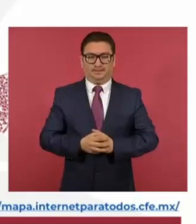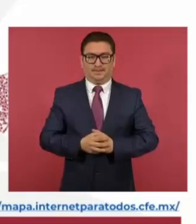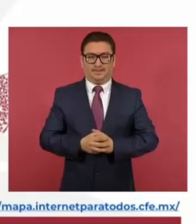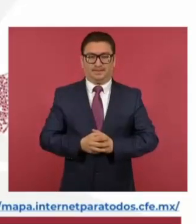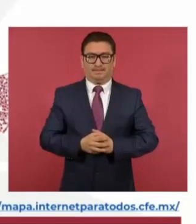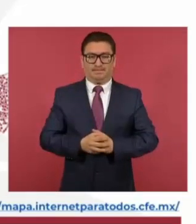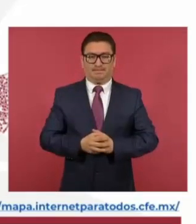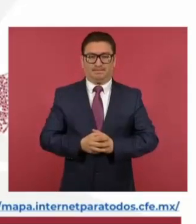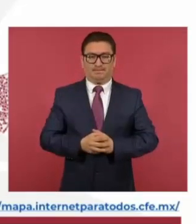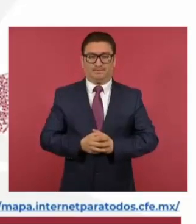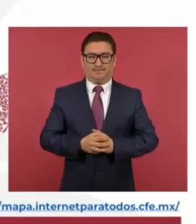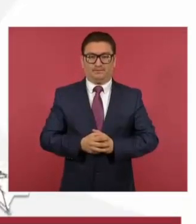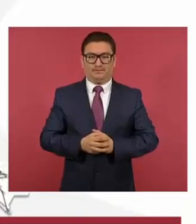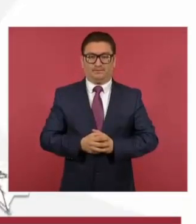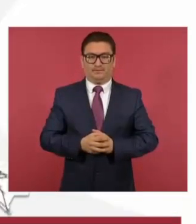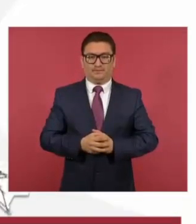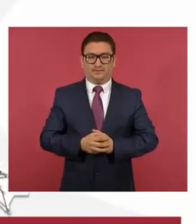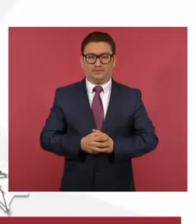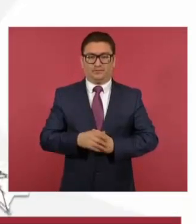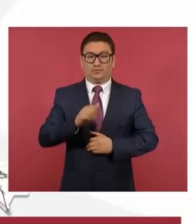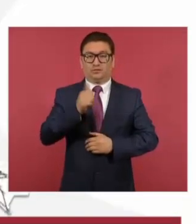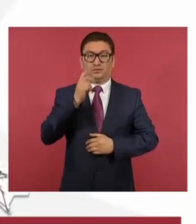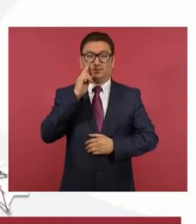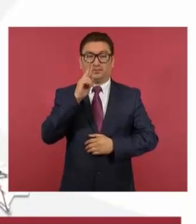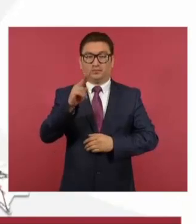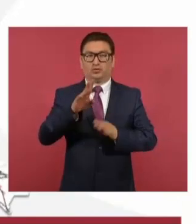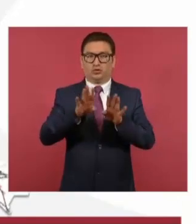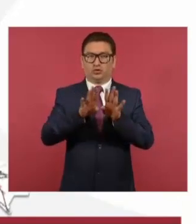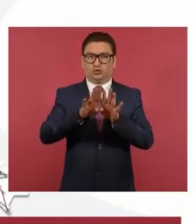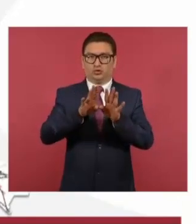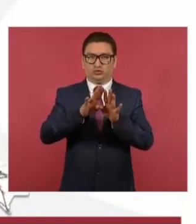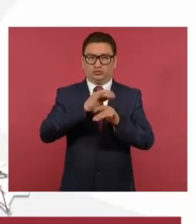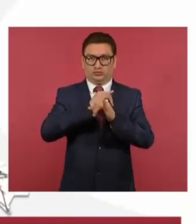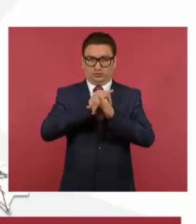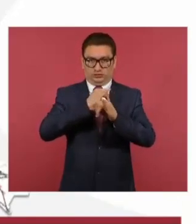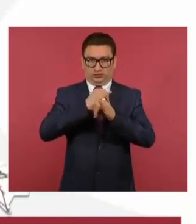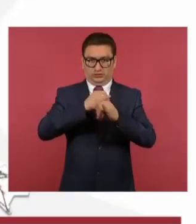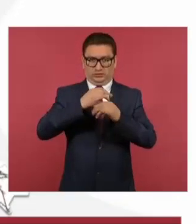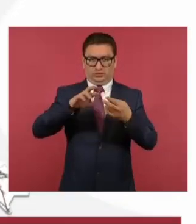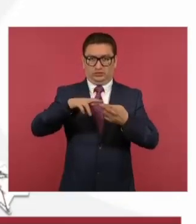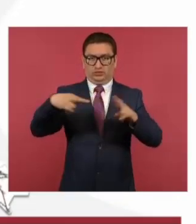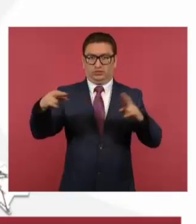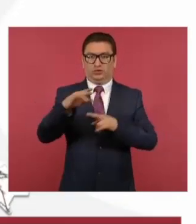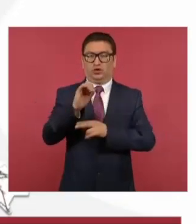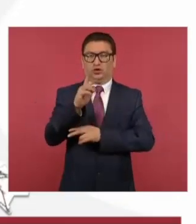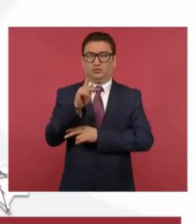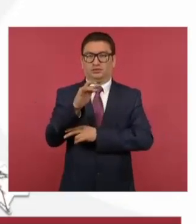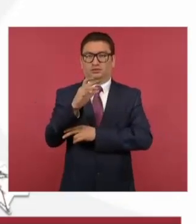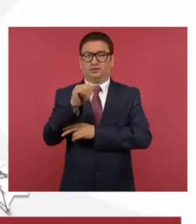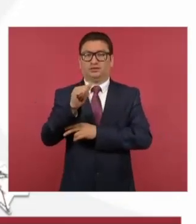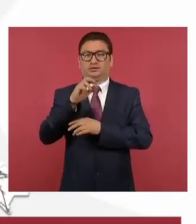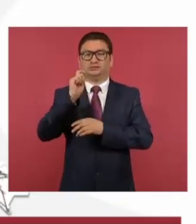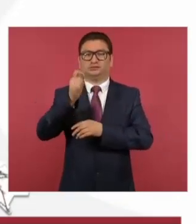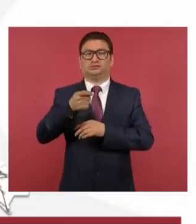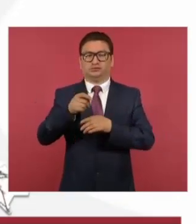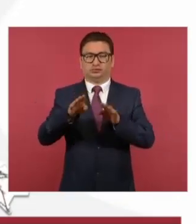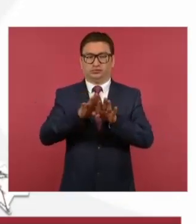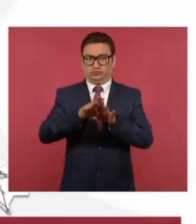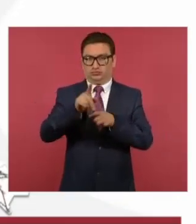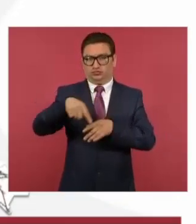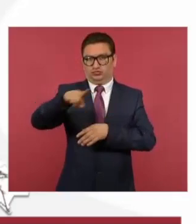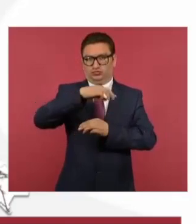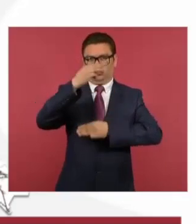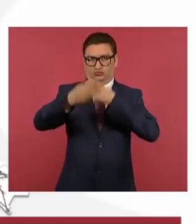favor. La red nacional de fibra óptica es una red troncal. todo mundo